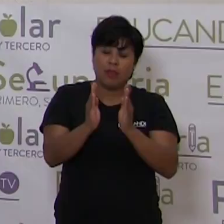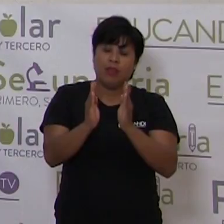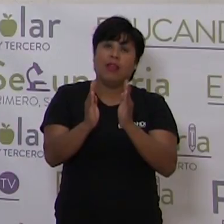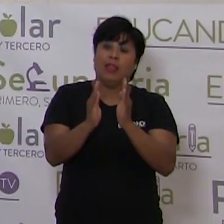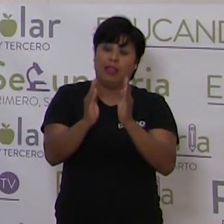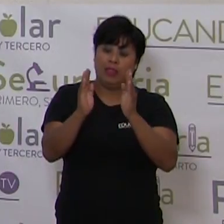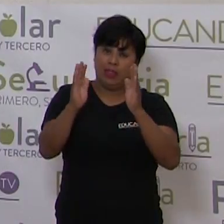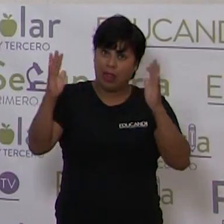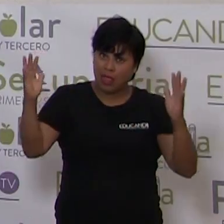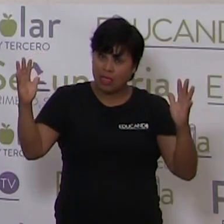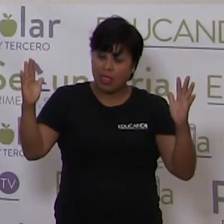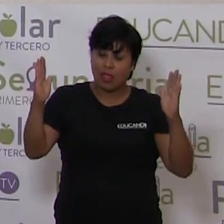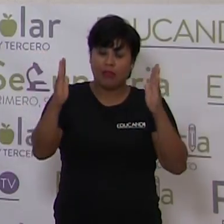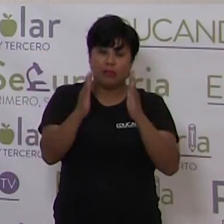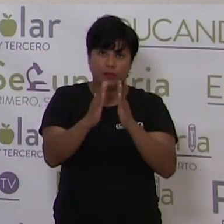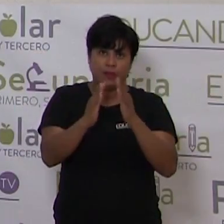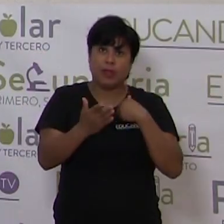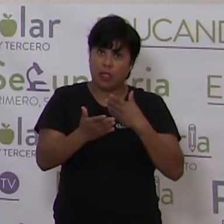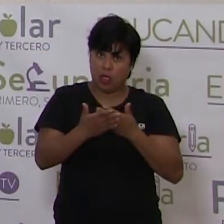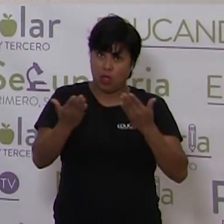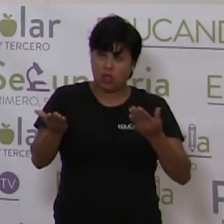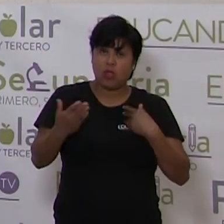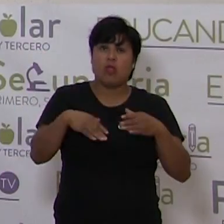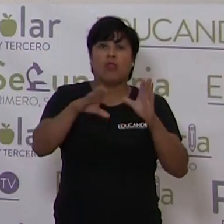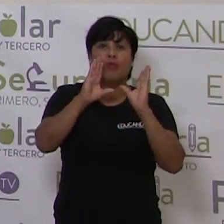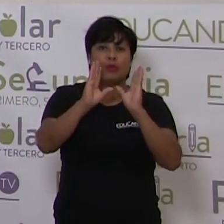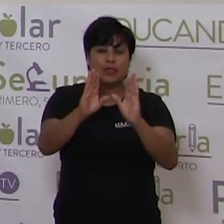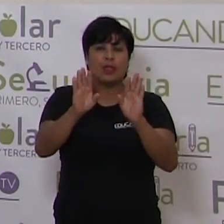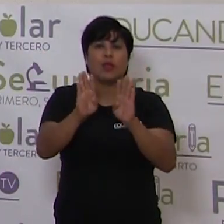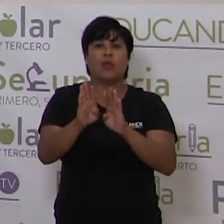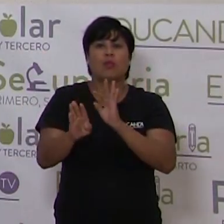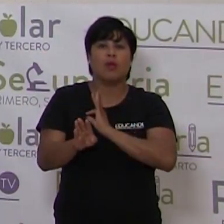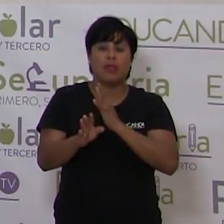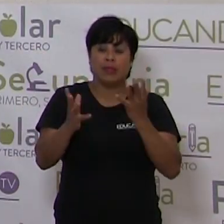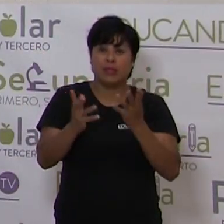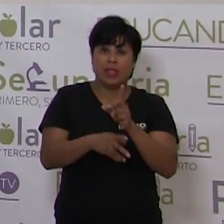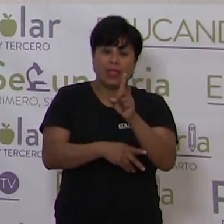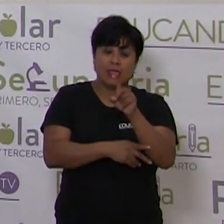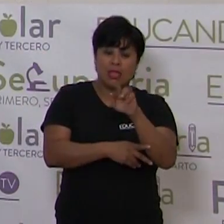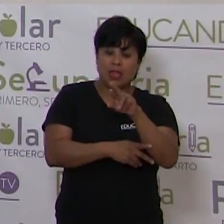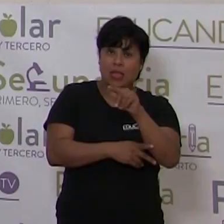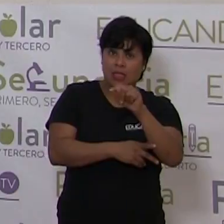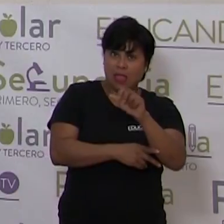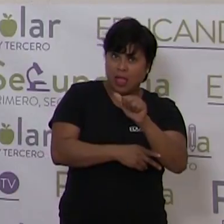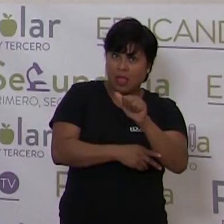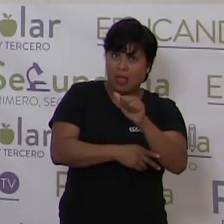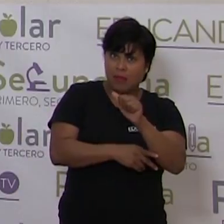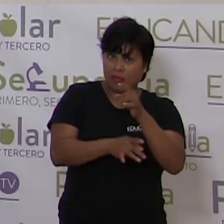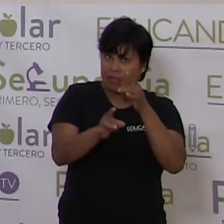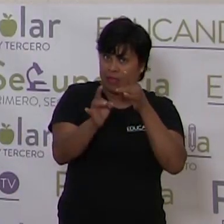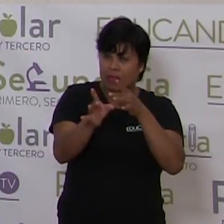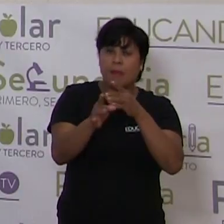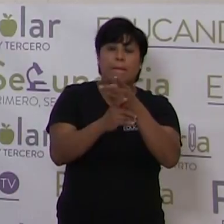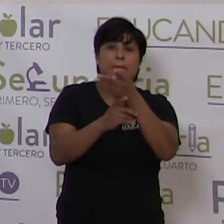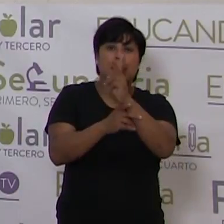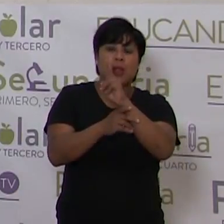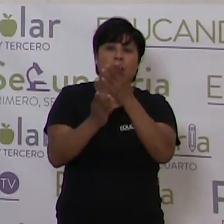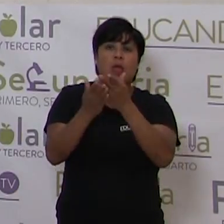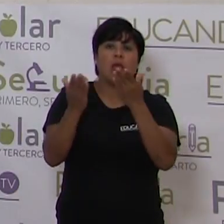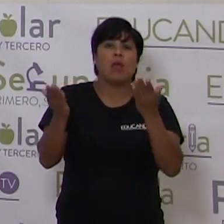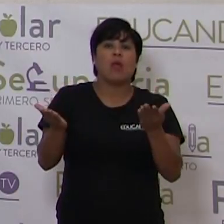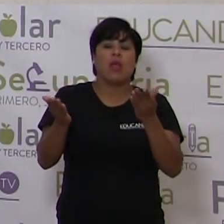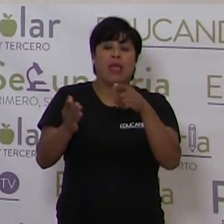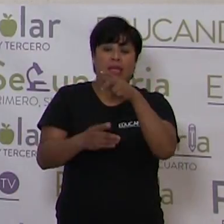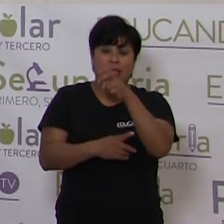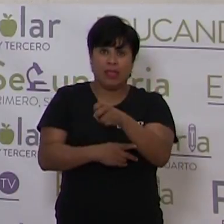Ahora te voy a volver a enseñar otra figura directa, pero ahora de una